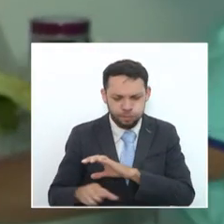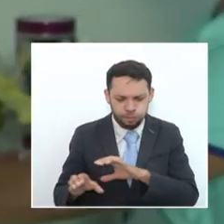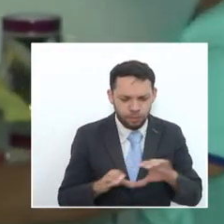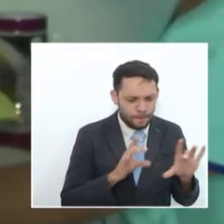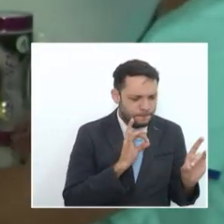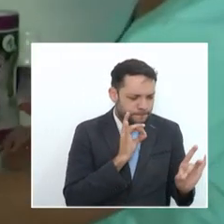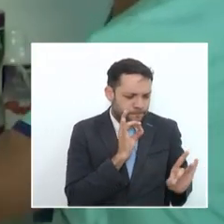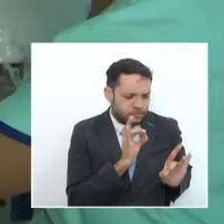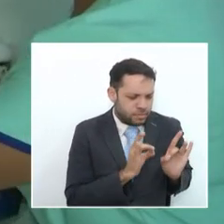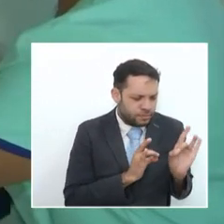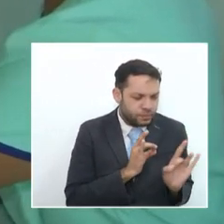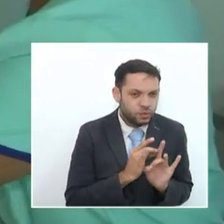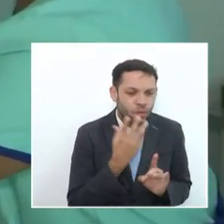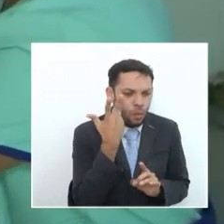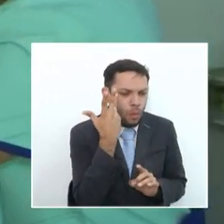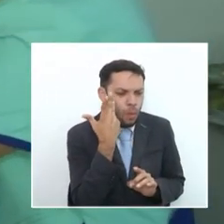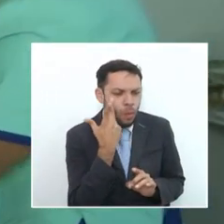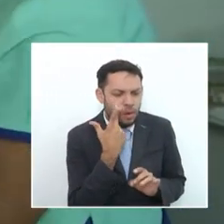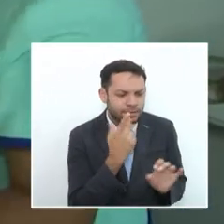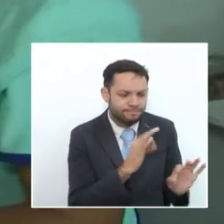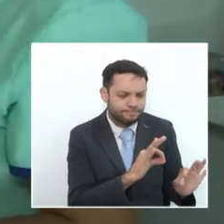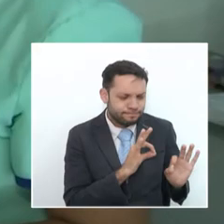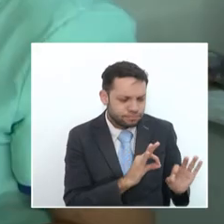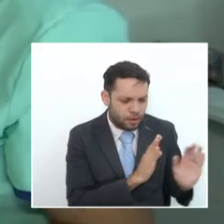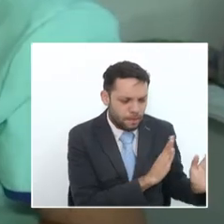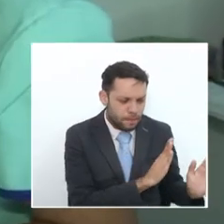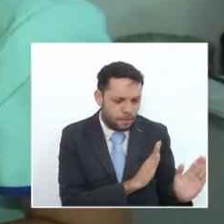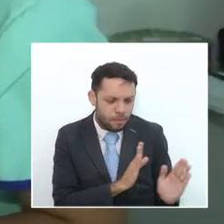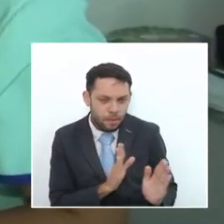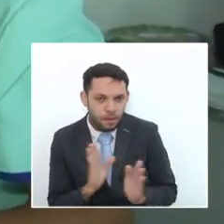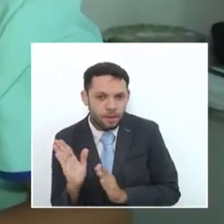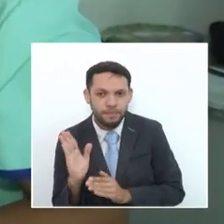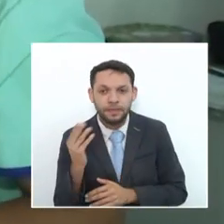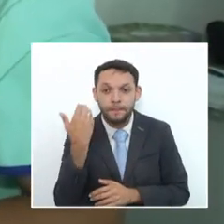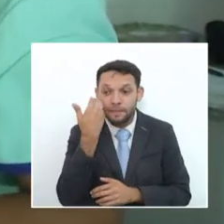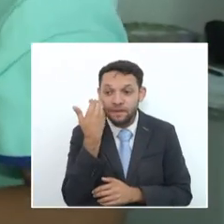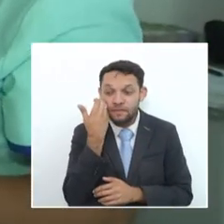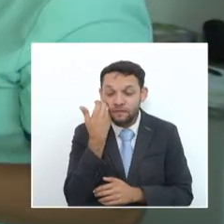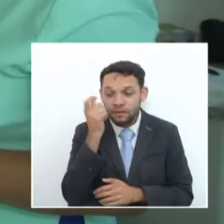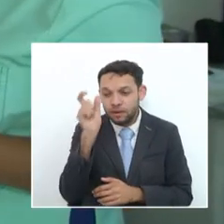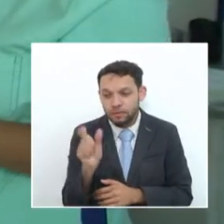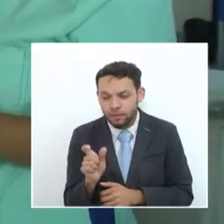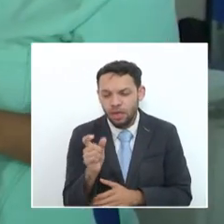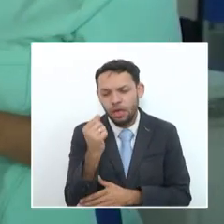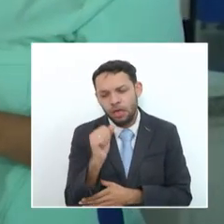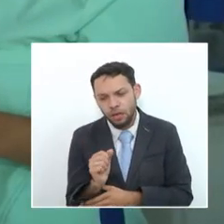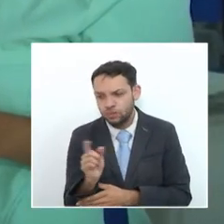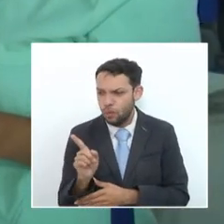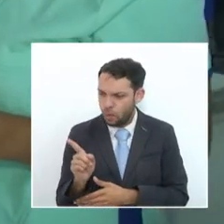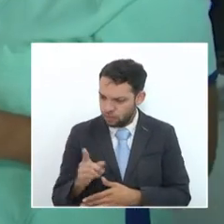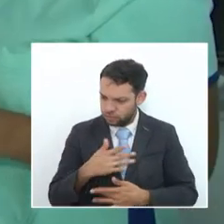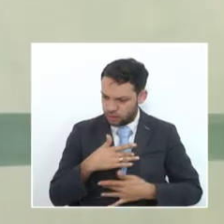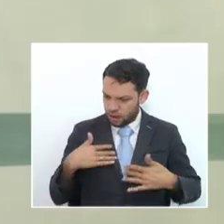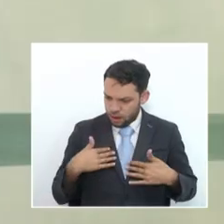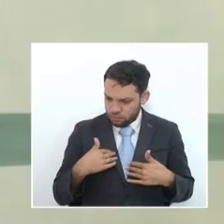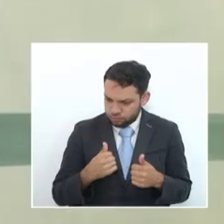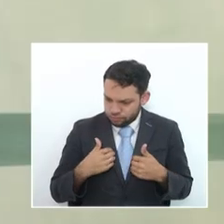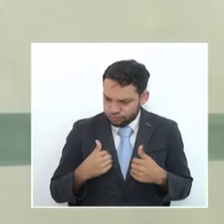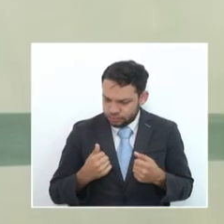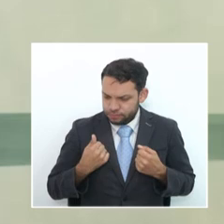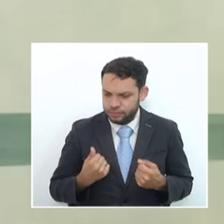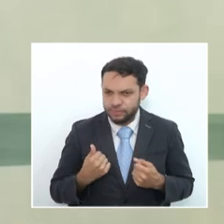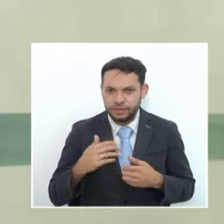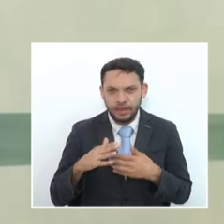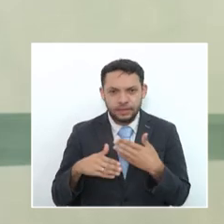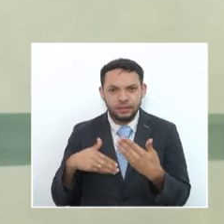que cada día, que el paciente no llegue enfermo, que llegue aliviado para que no tenga que más